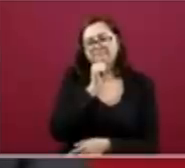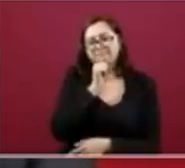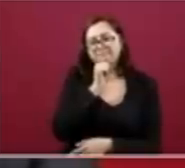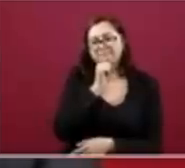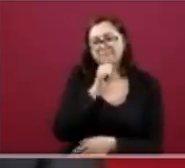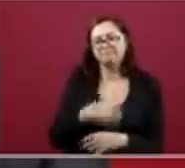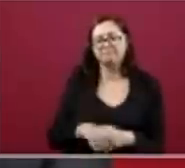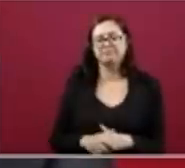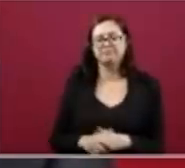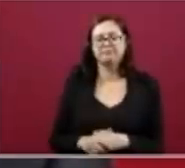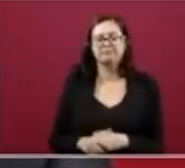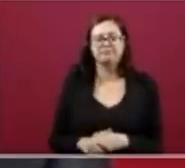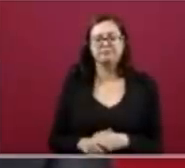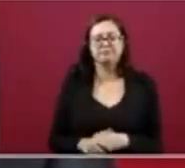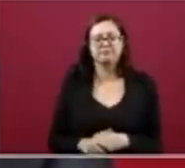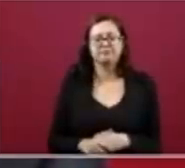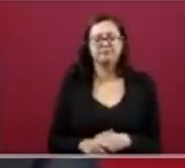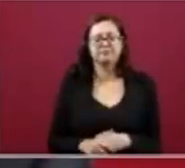para